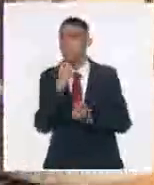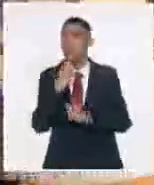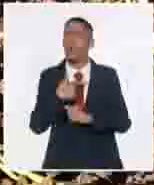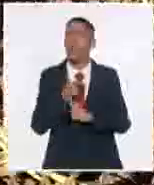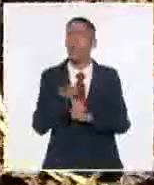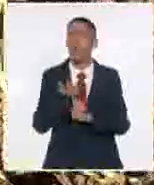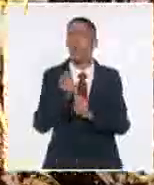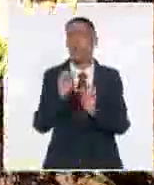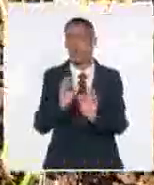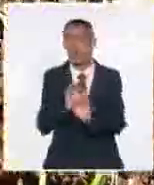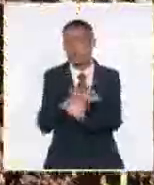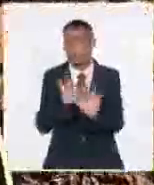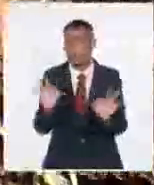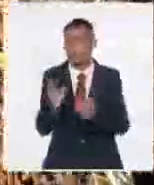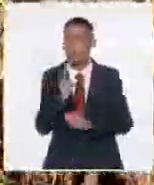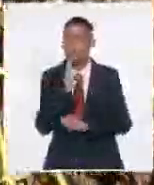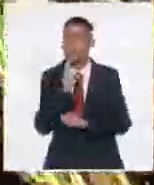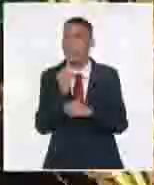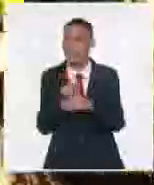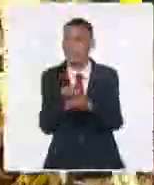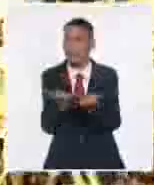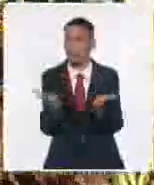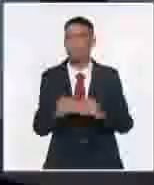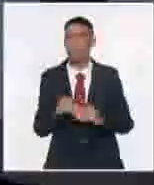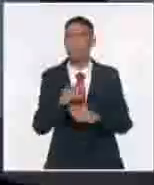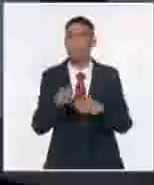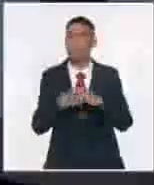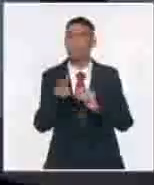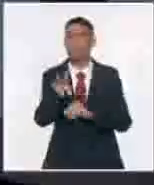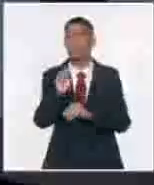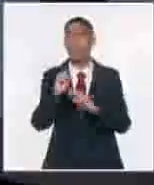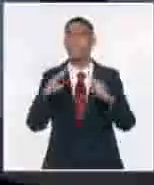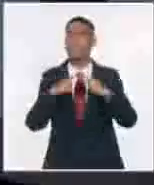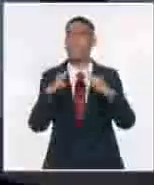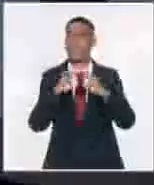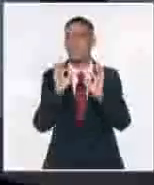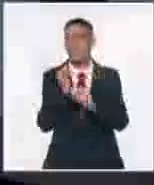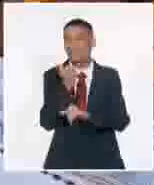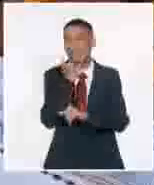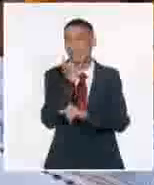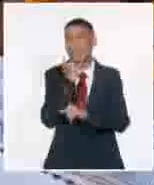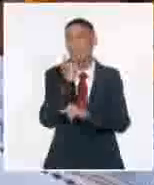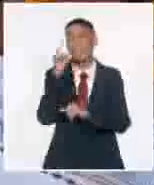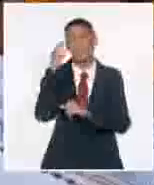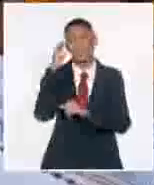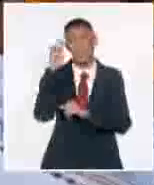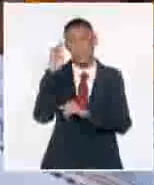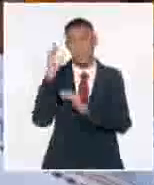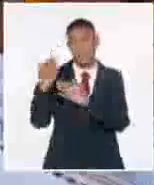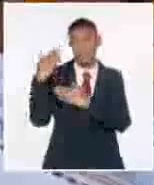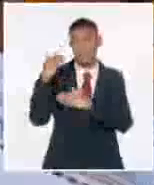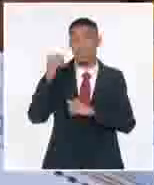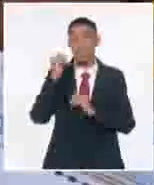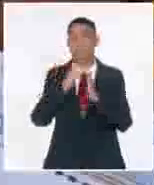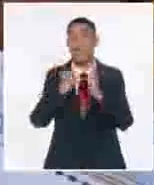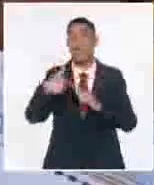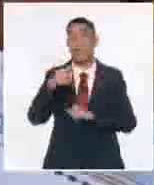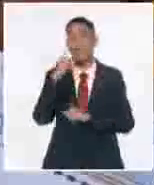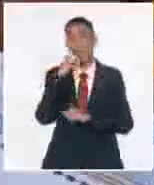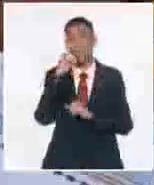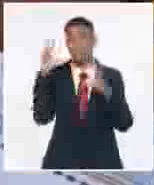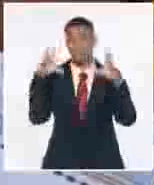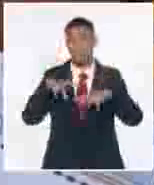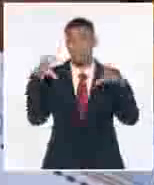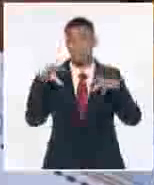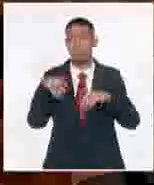estabilidad en el abasto de agua, la construcción y recuperación de las viviendas afectadas tras el periodo lluvioso de junio y la eficacia en la atención